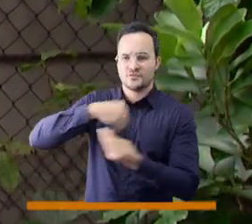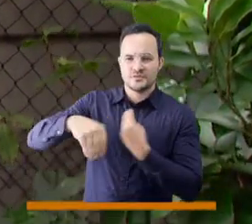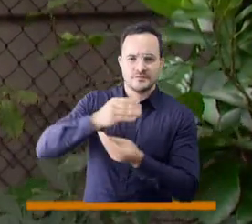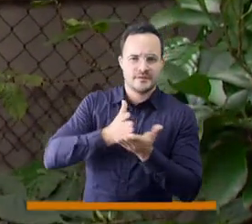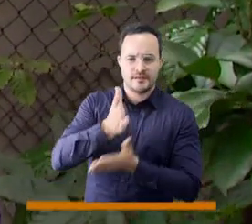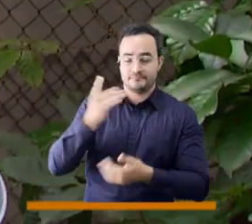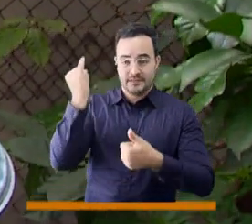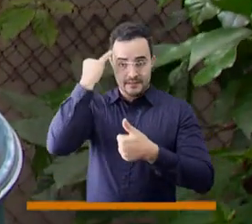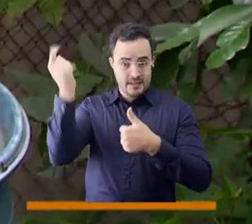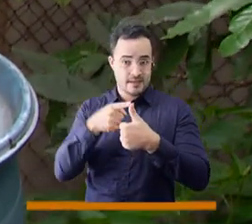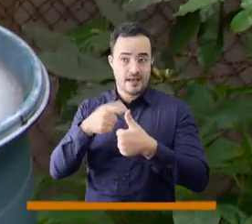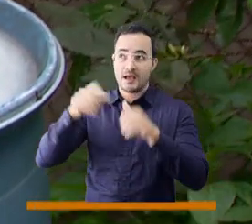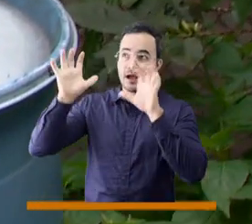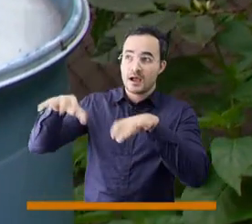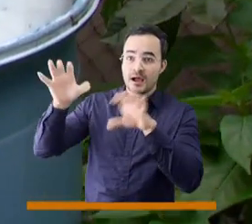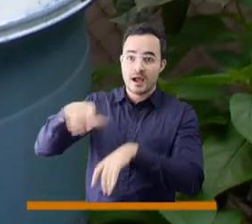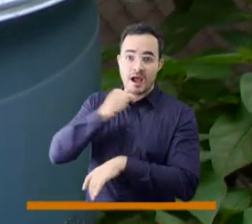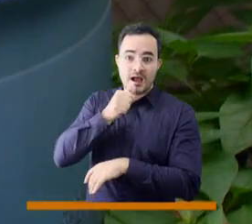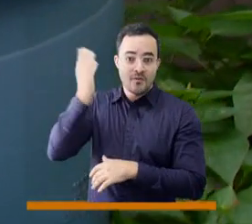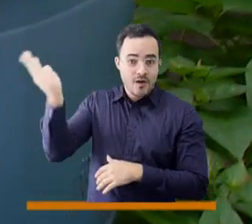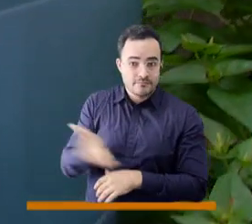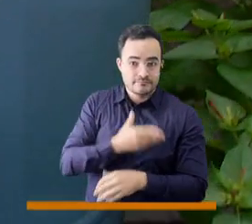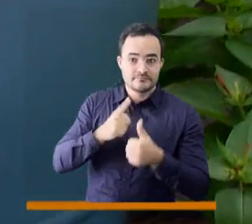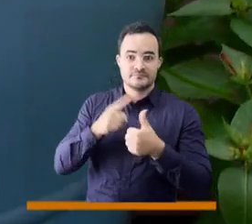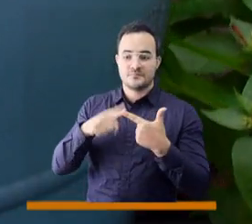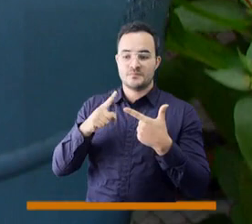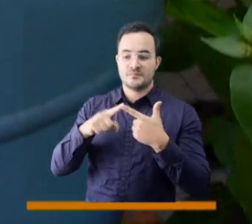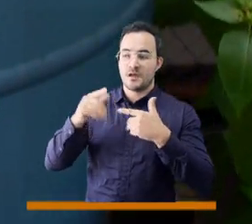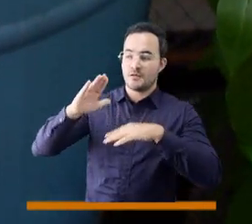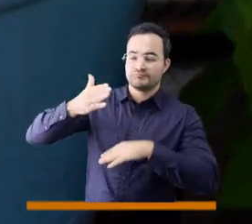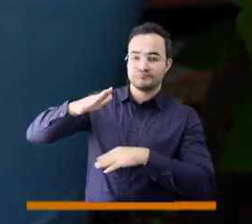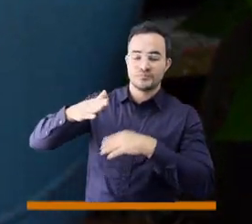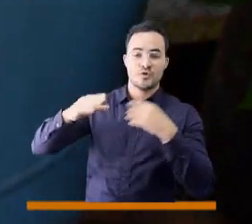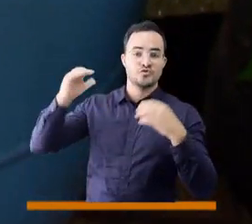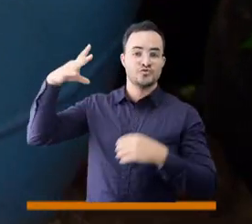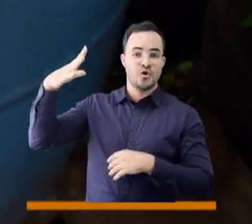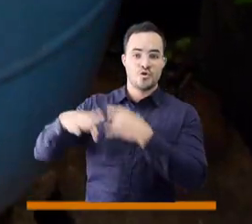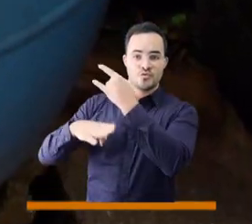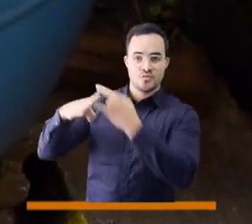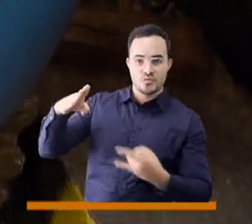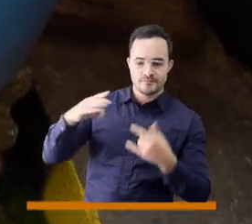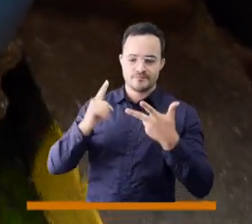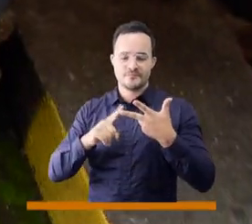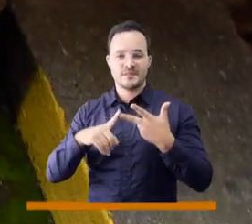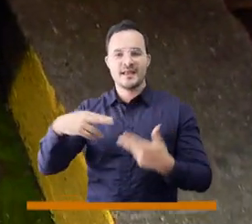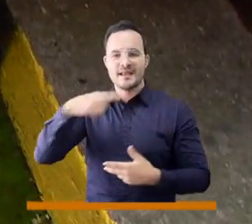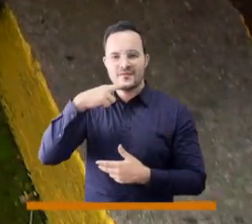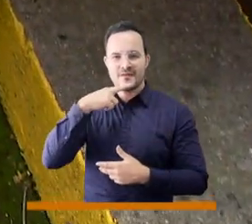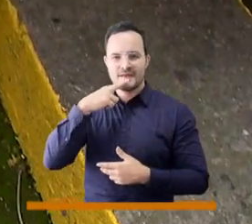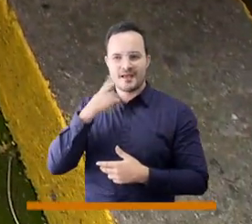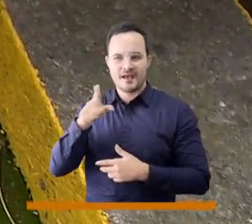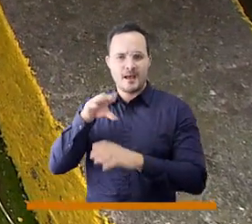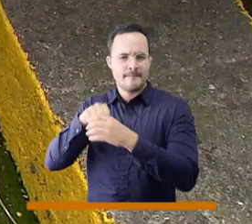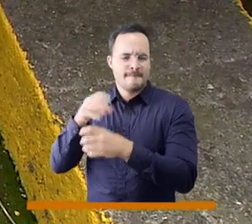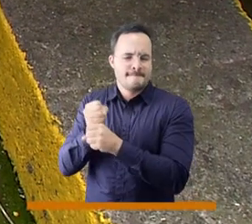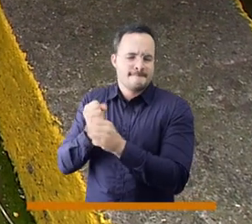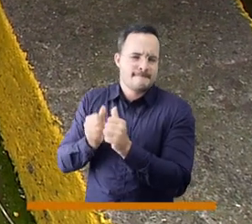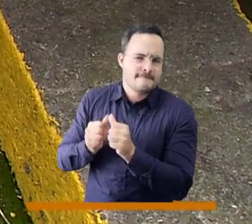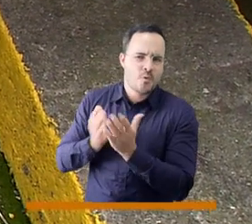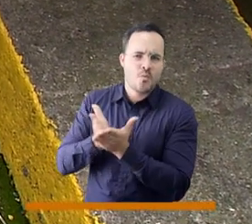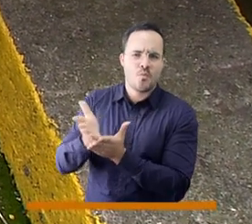aguas lluvias, energía solar, una nevera de conservación que se llama la nevera africana, cuando tienen